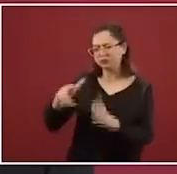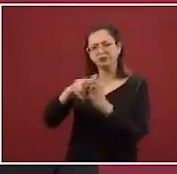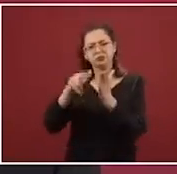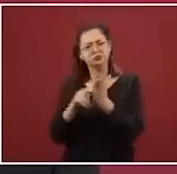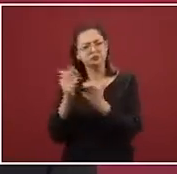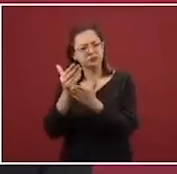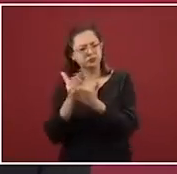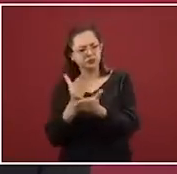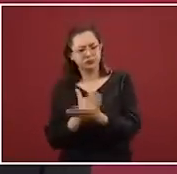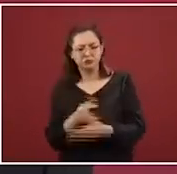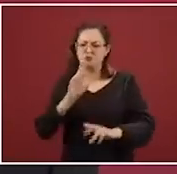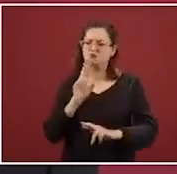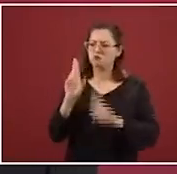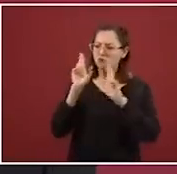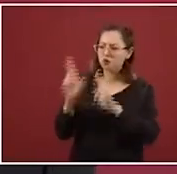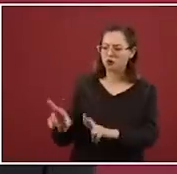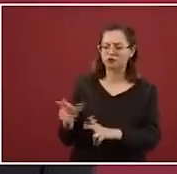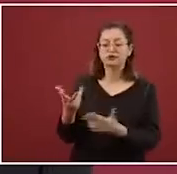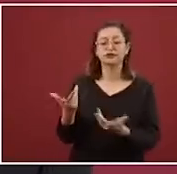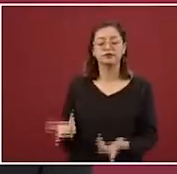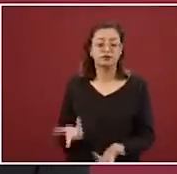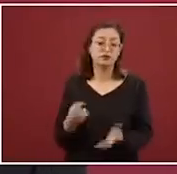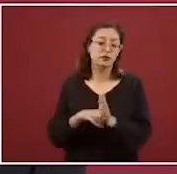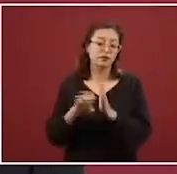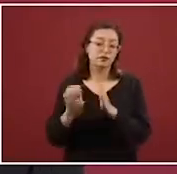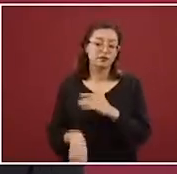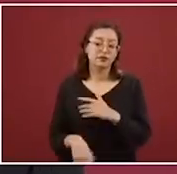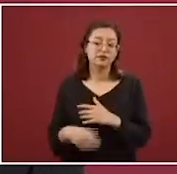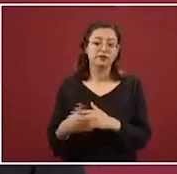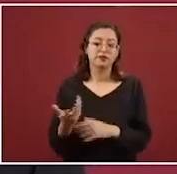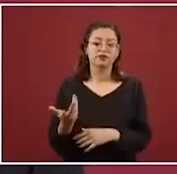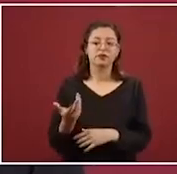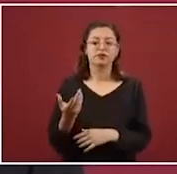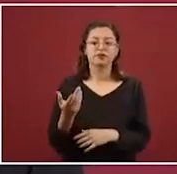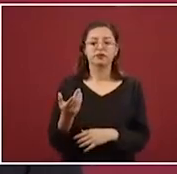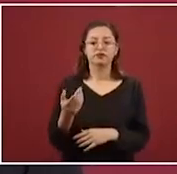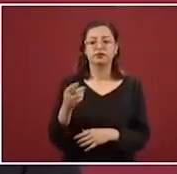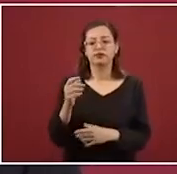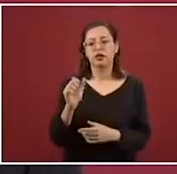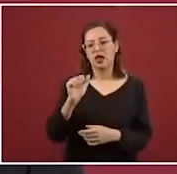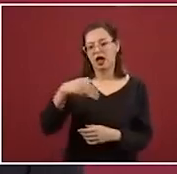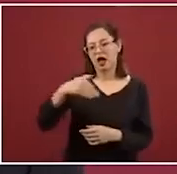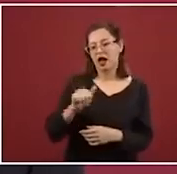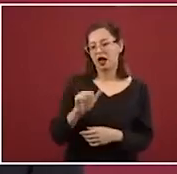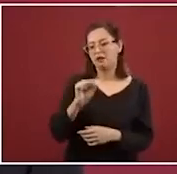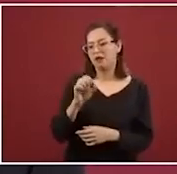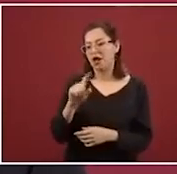la Profeco y responden al consumidor, como es el caso claramente de Amazon y